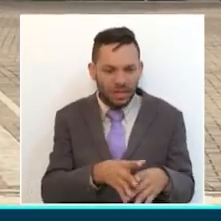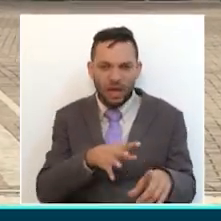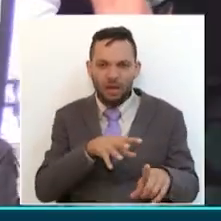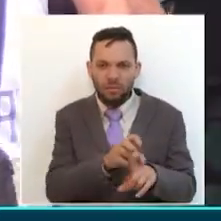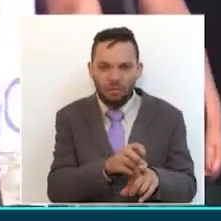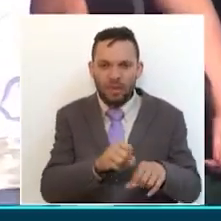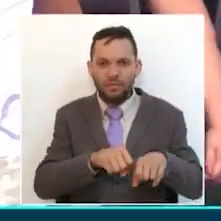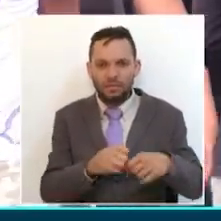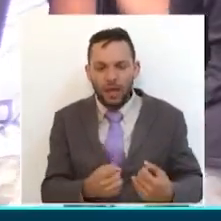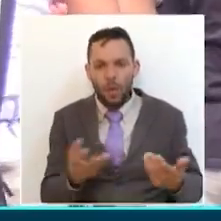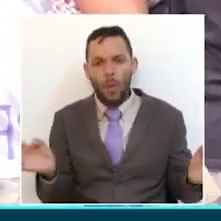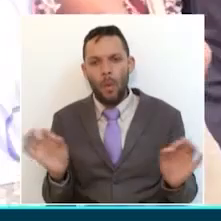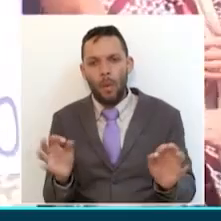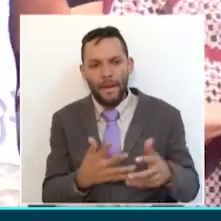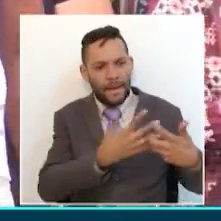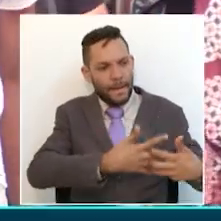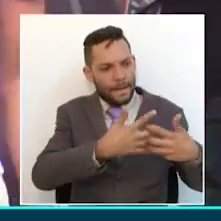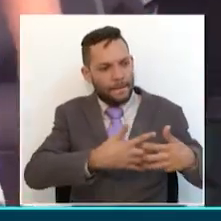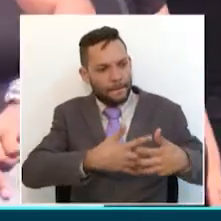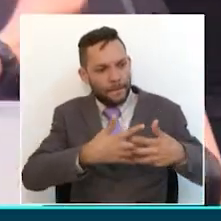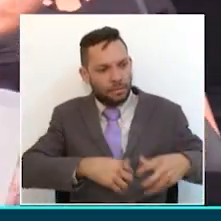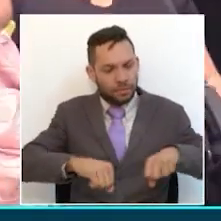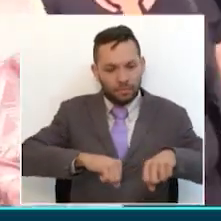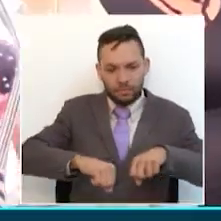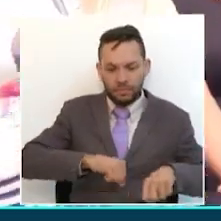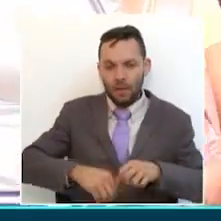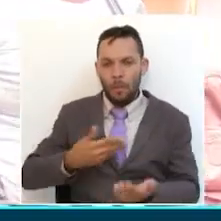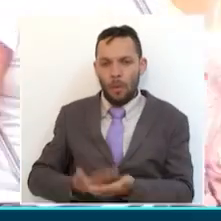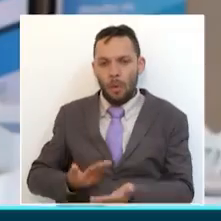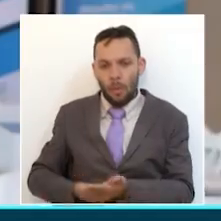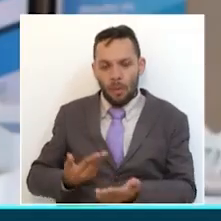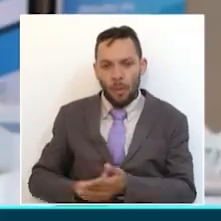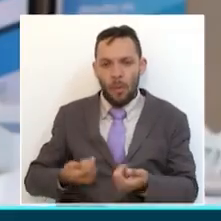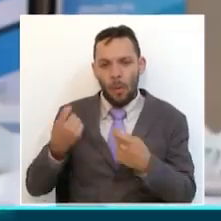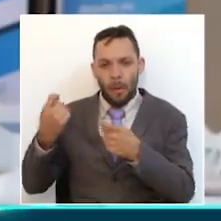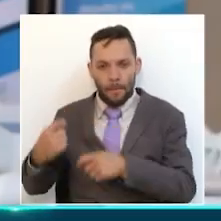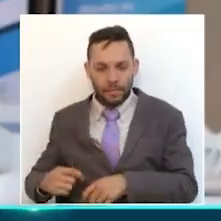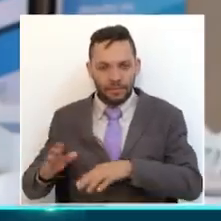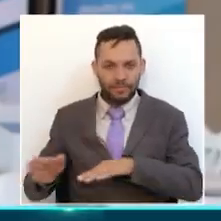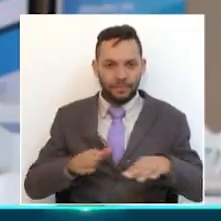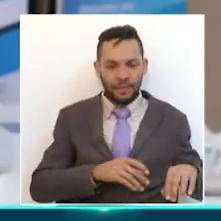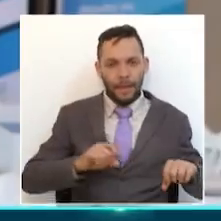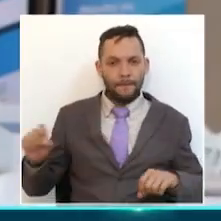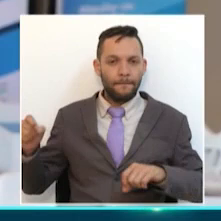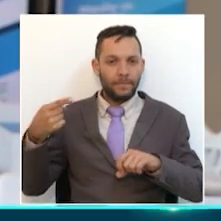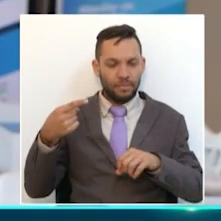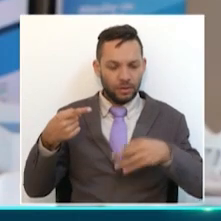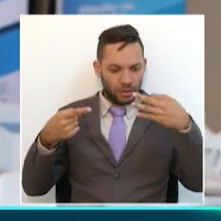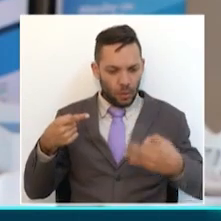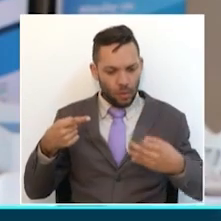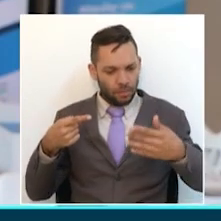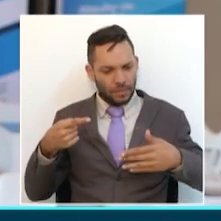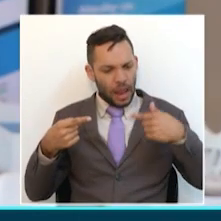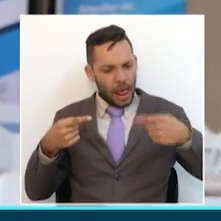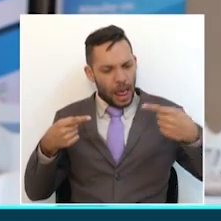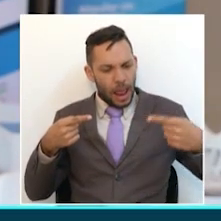persiste por parte de algunas entidades prestadoras de servicios públicos y comerciantes. Por un lado, los términos, y esto digamos que si bien